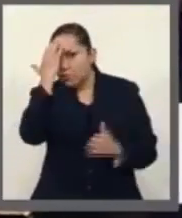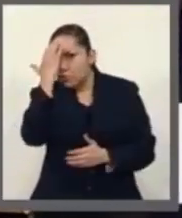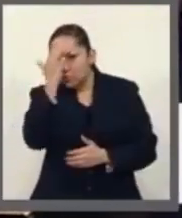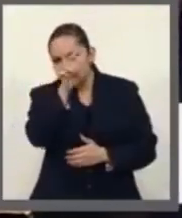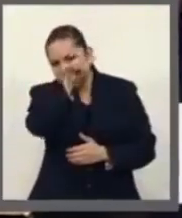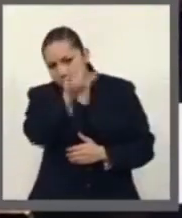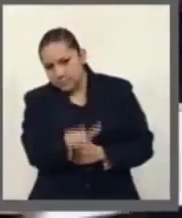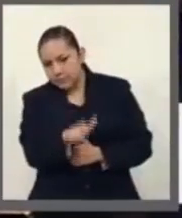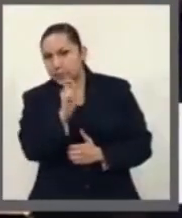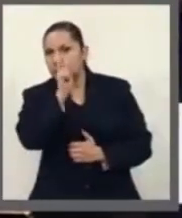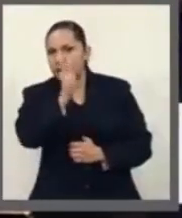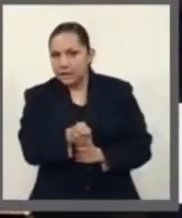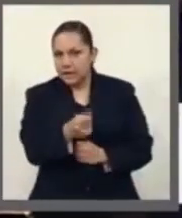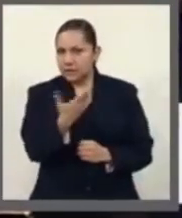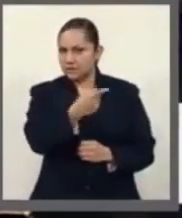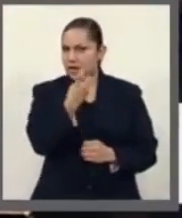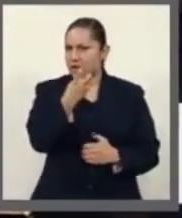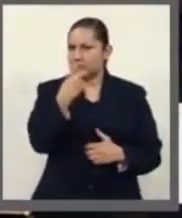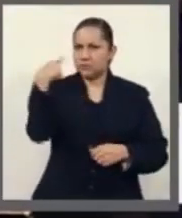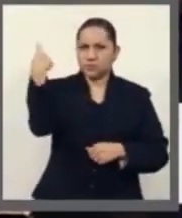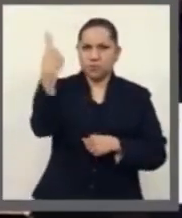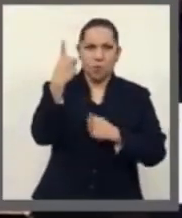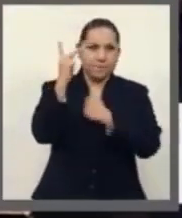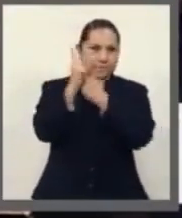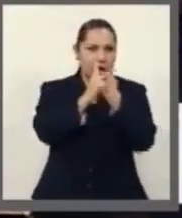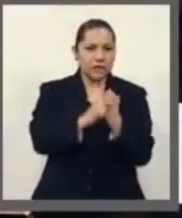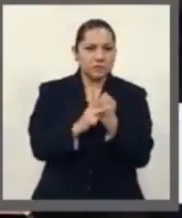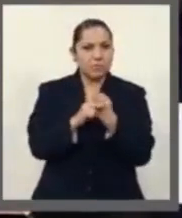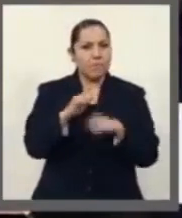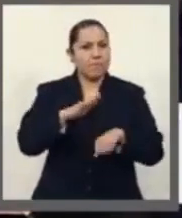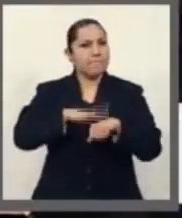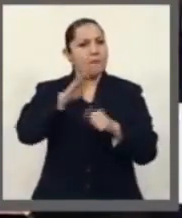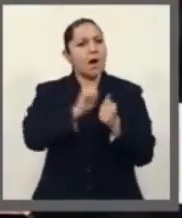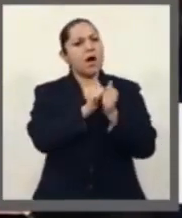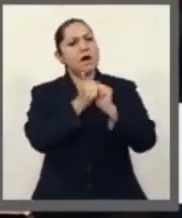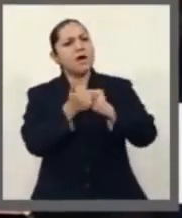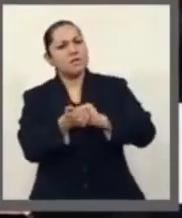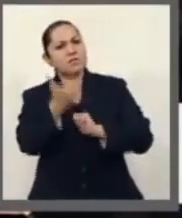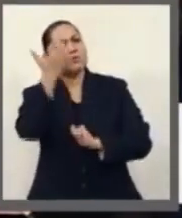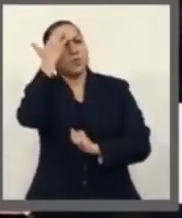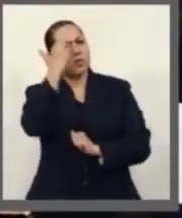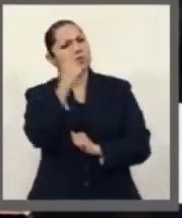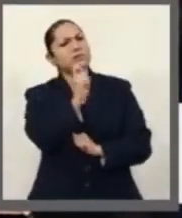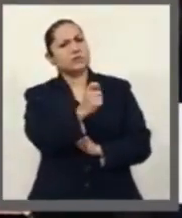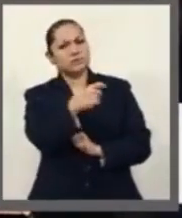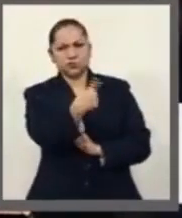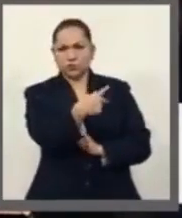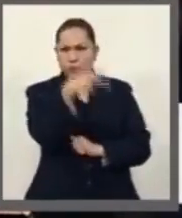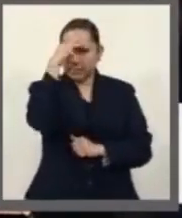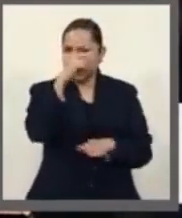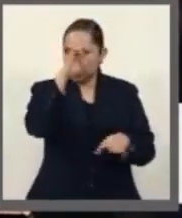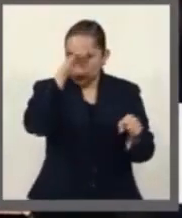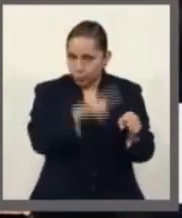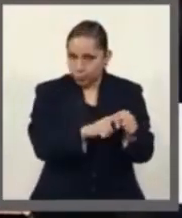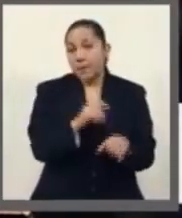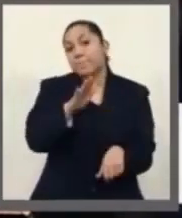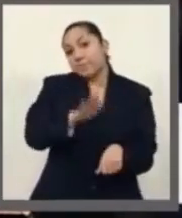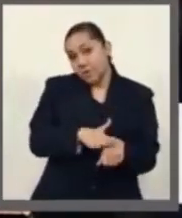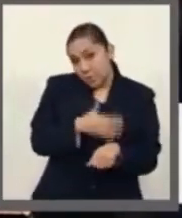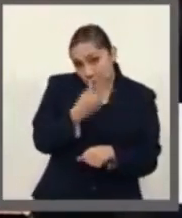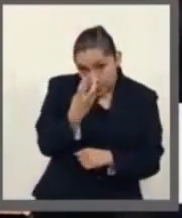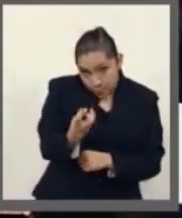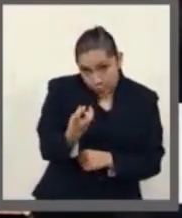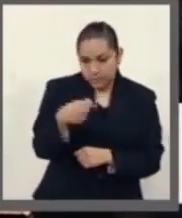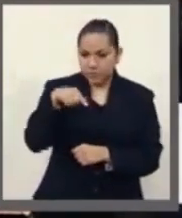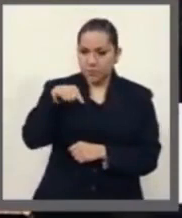es una de las mujeres más queridas de mexico por eso este decreto y esta ley que hoy proponemos